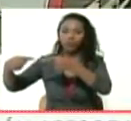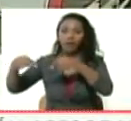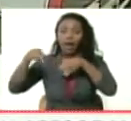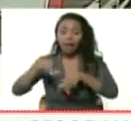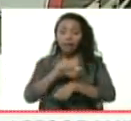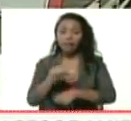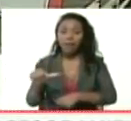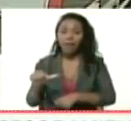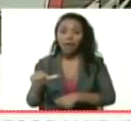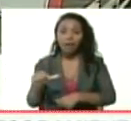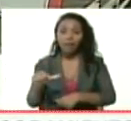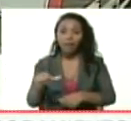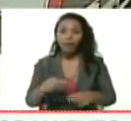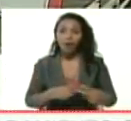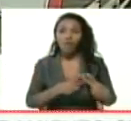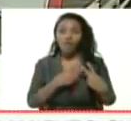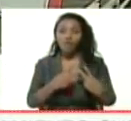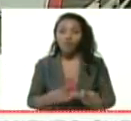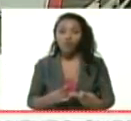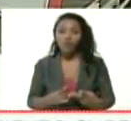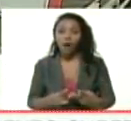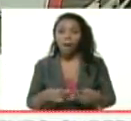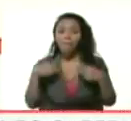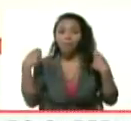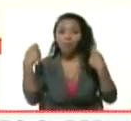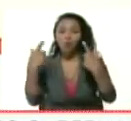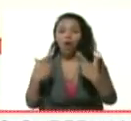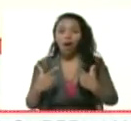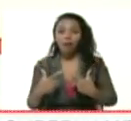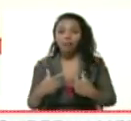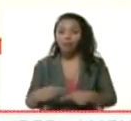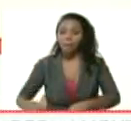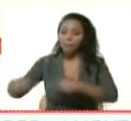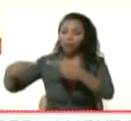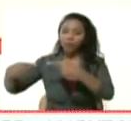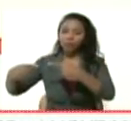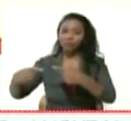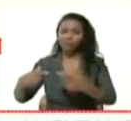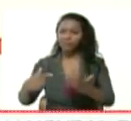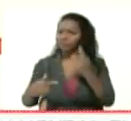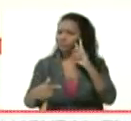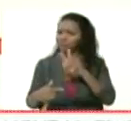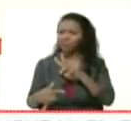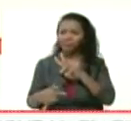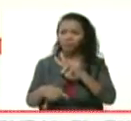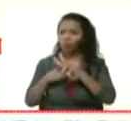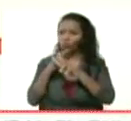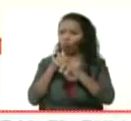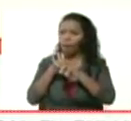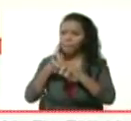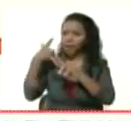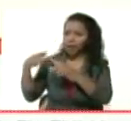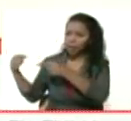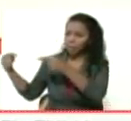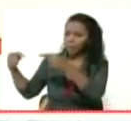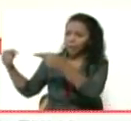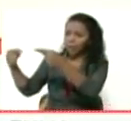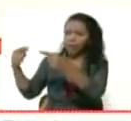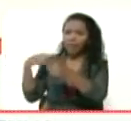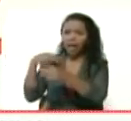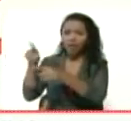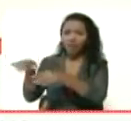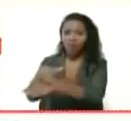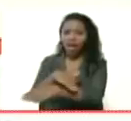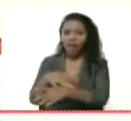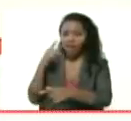fue Voluntad Popular contra Voluntad Popular. No les da pena, ¿vale? Se van para la calle y se insultan. Los